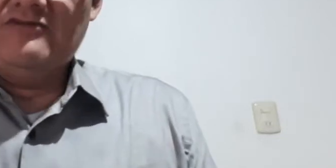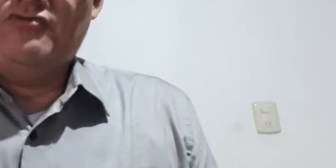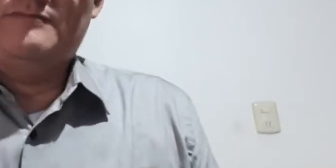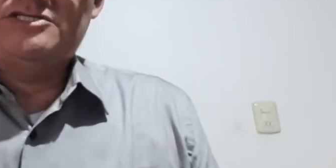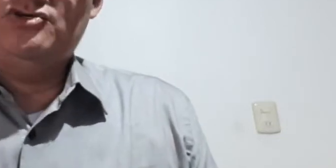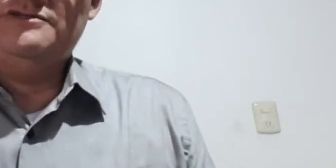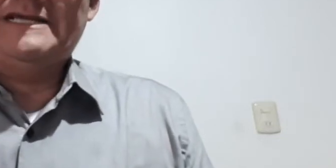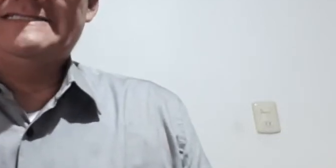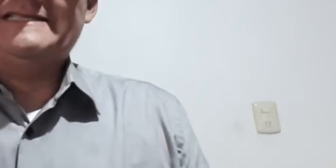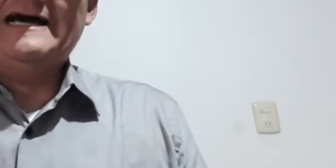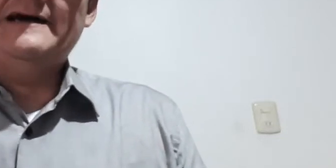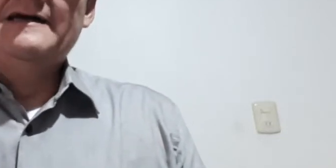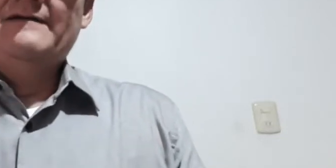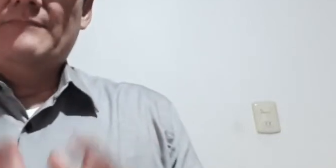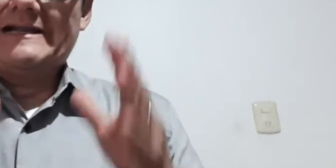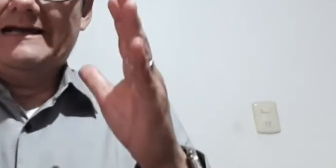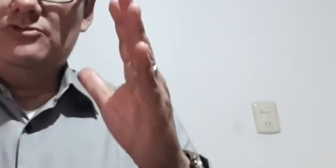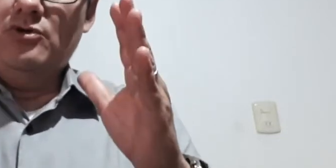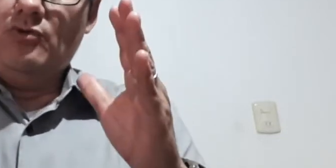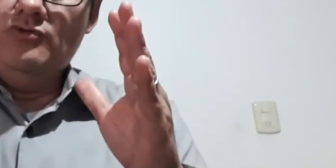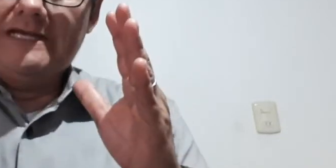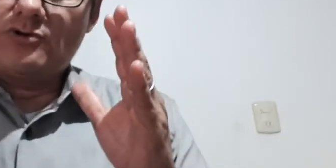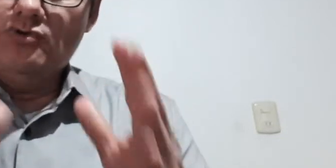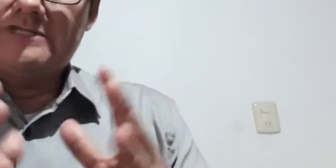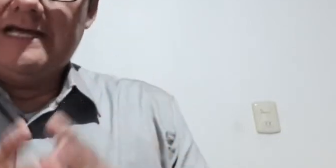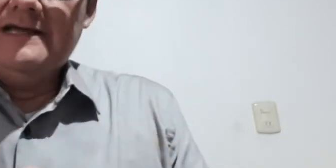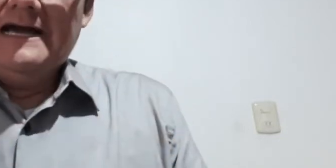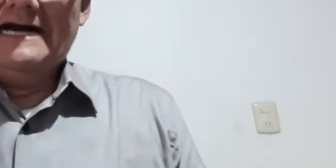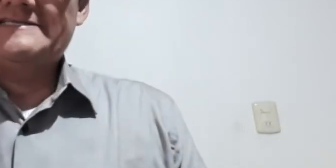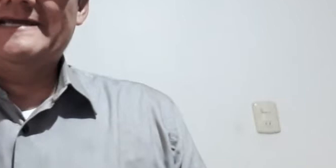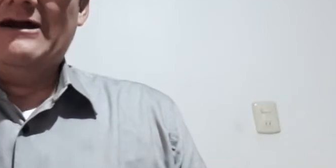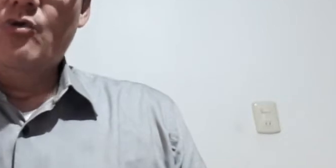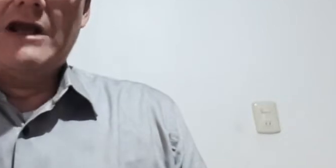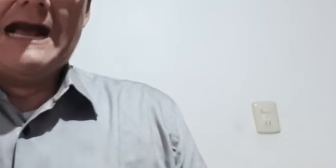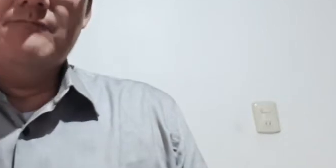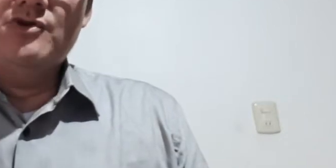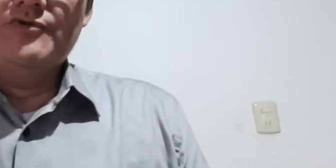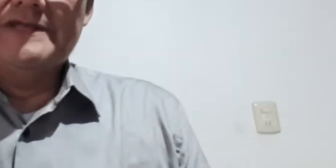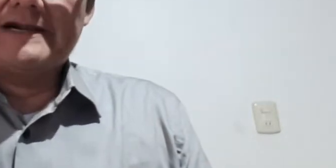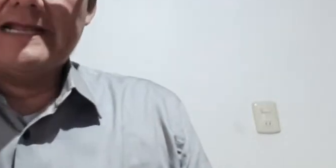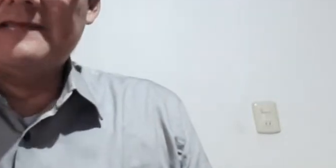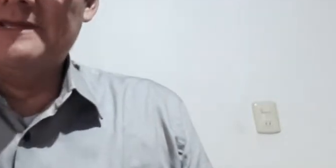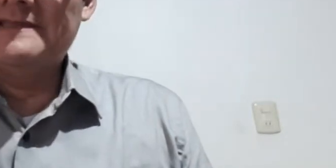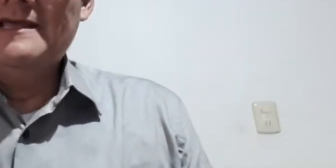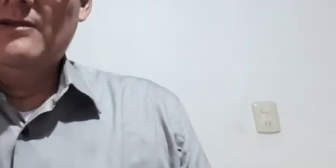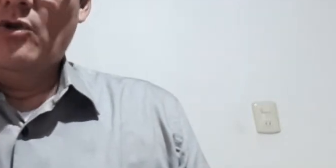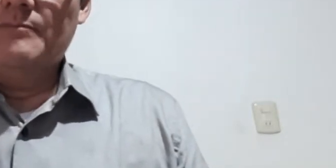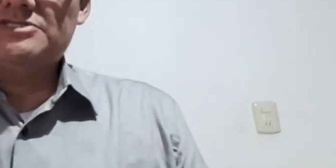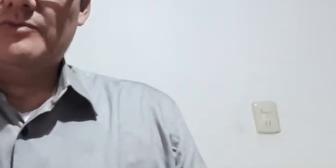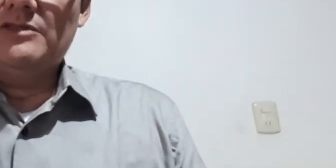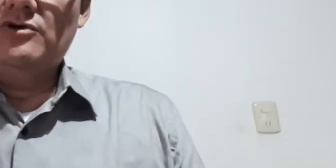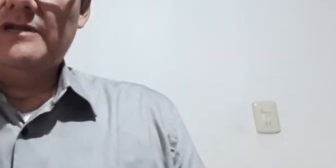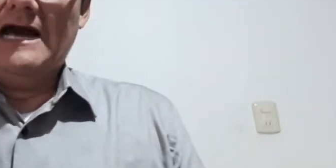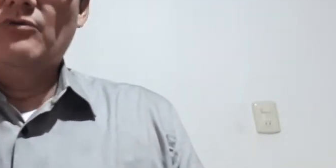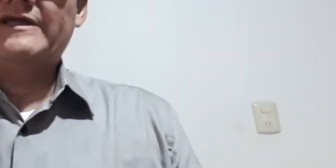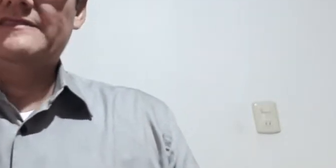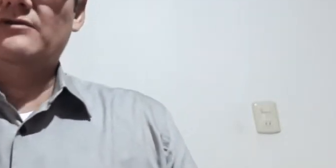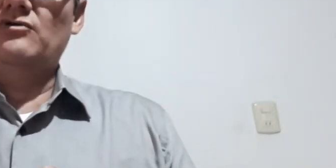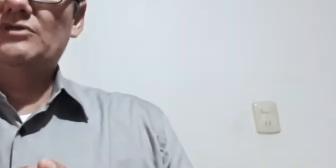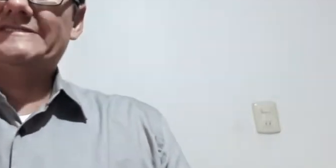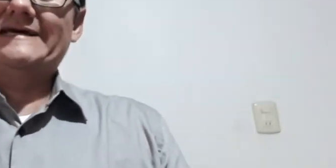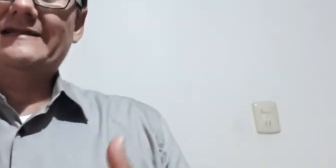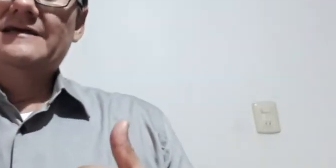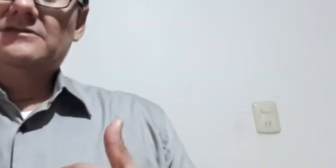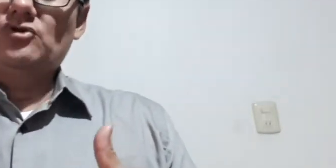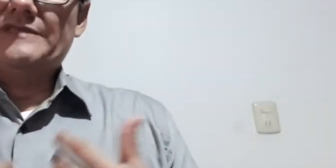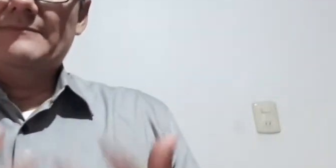cuarta transformación está marcando una ruta hacia un cambio de régimen. López Obrador, aunque dijo